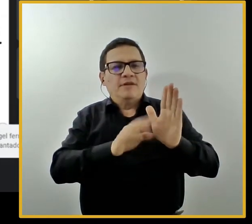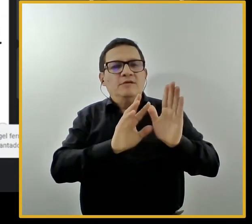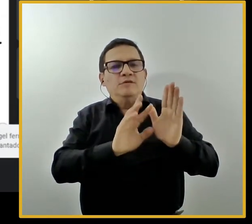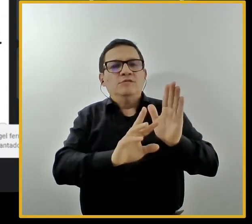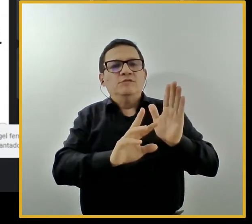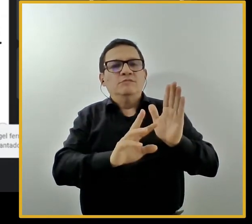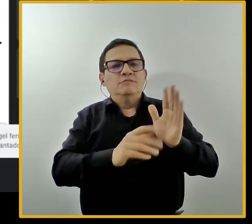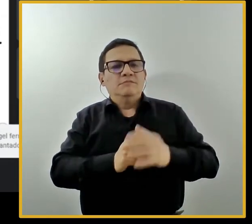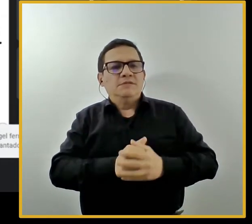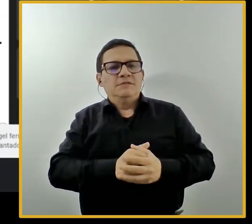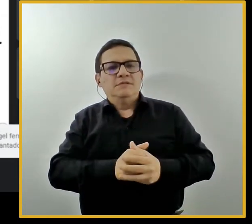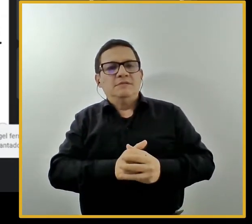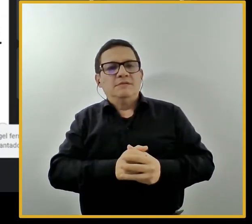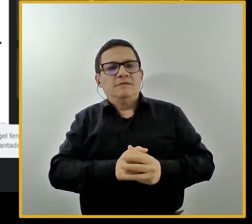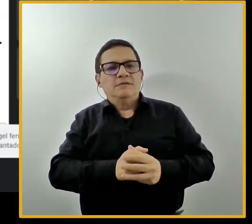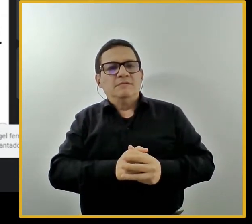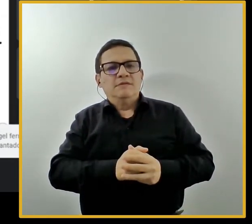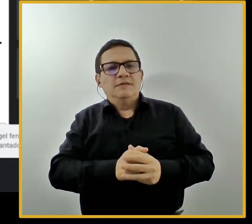poco,